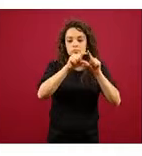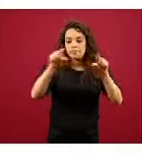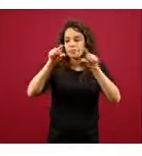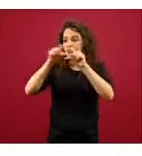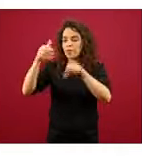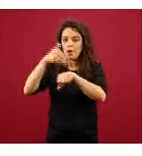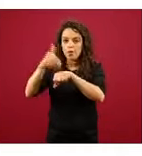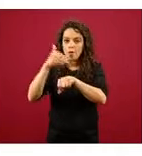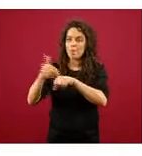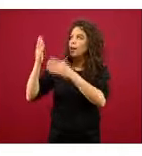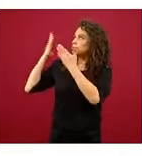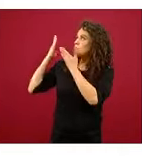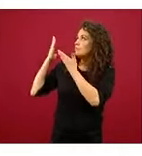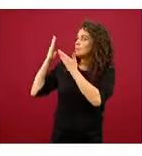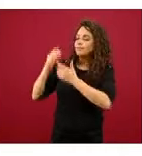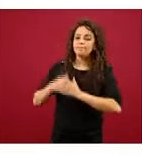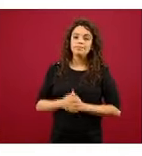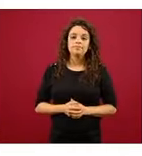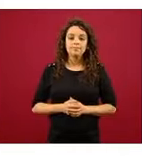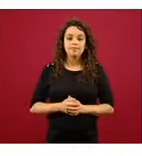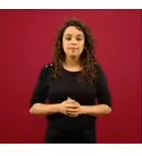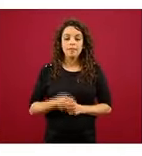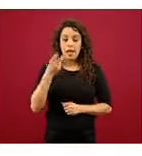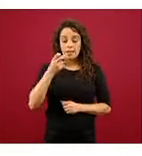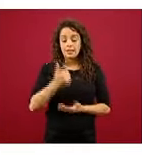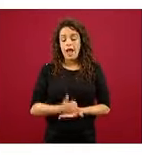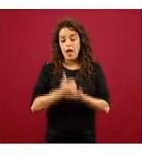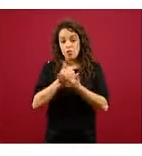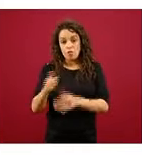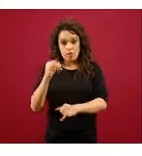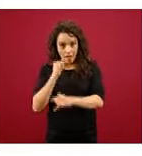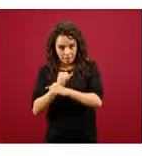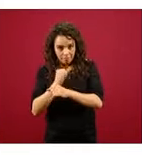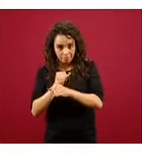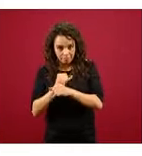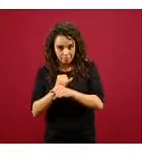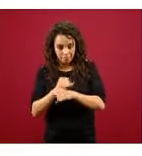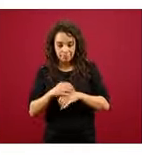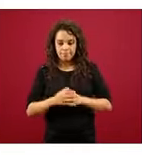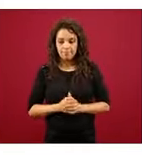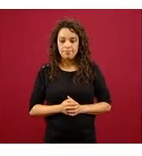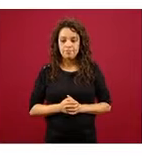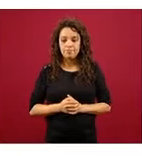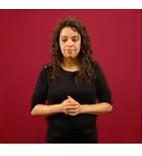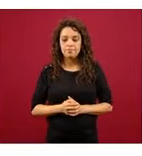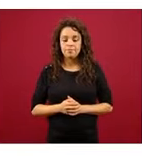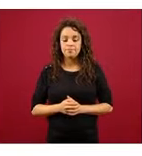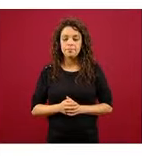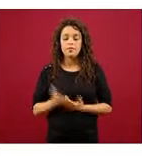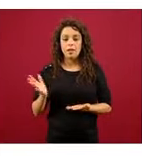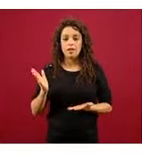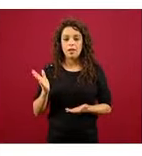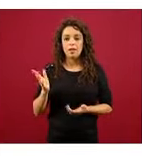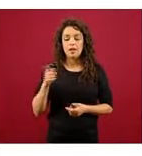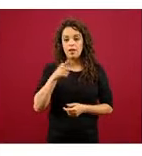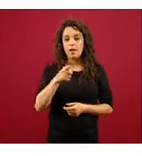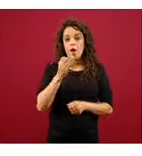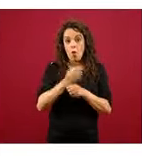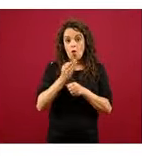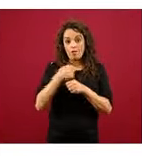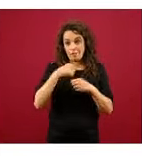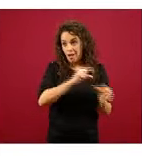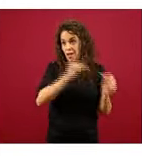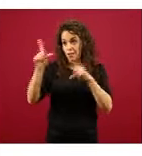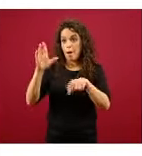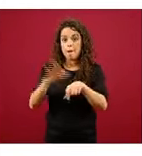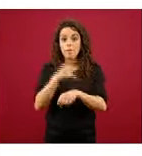sin problema, ya sea a través de la página, y también los coloqué aquí porque si me están, como sabemos, nos están viendo también en el medio